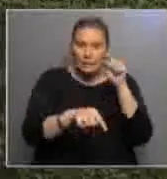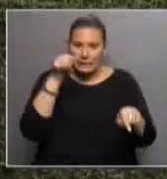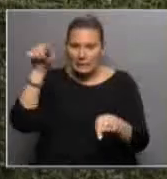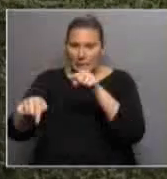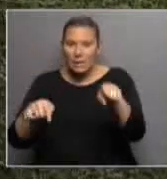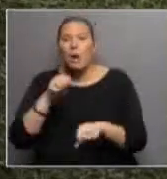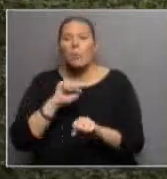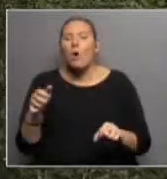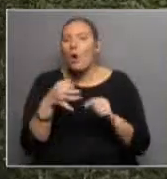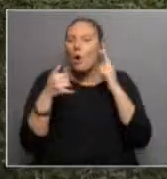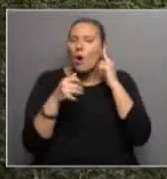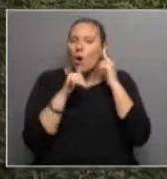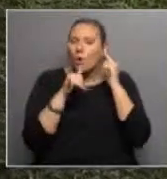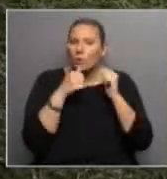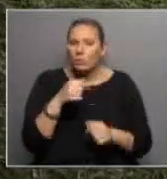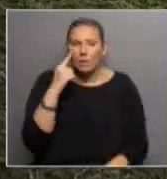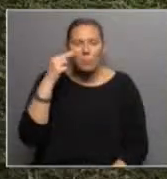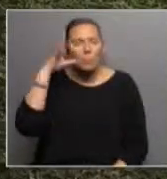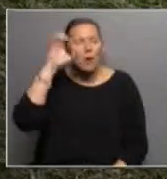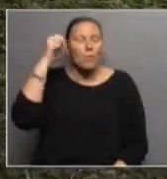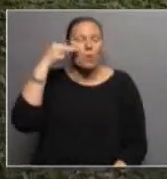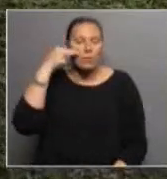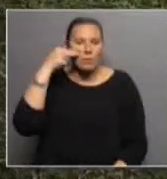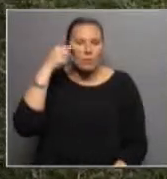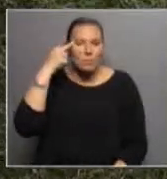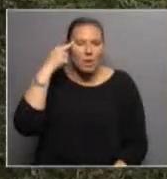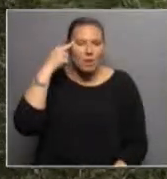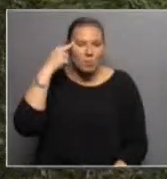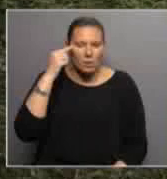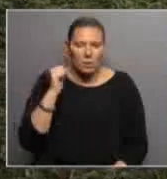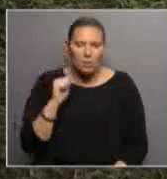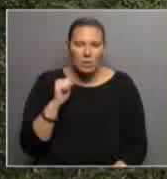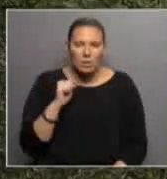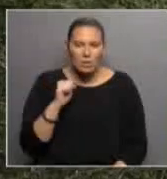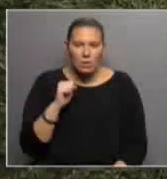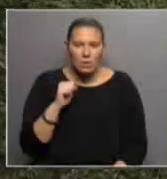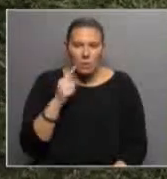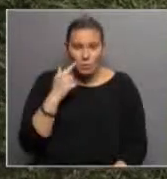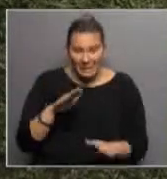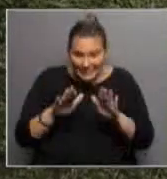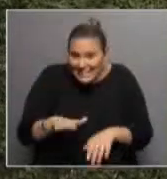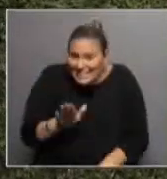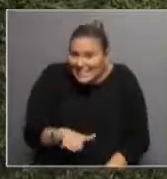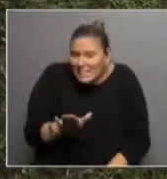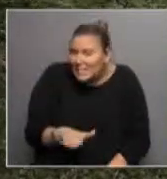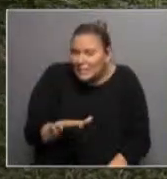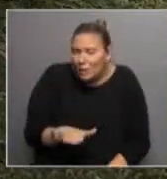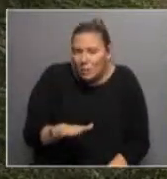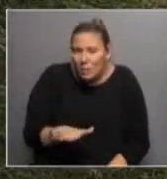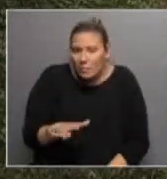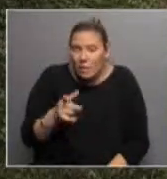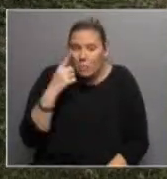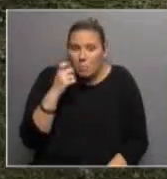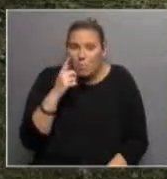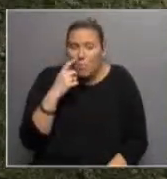Te puedo contar una historia que las tengo en la retina, puede ser, porque es linda, muy linda. Yo era muy chiquita, y mi papá